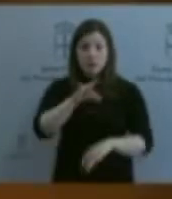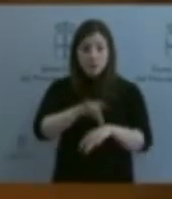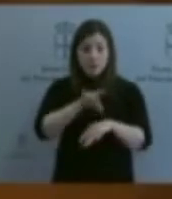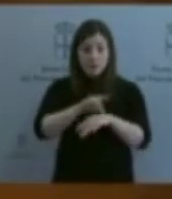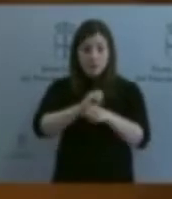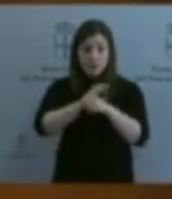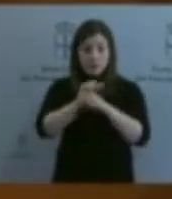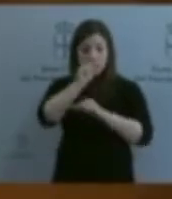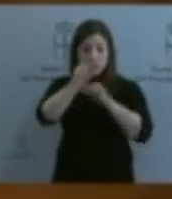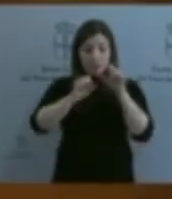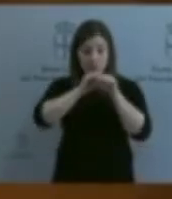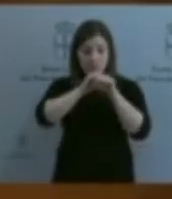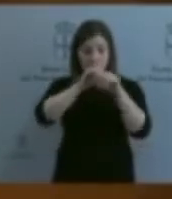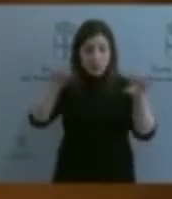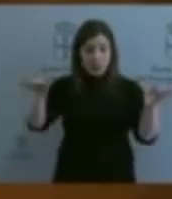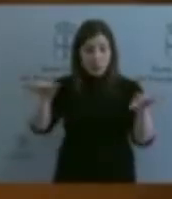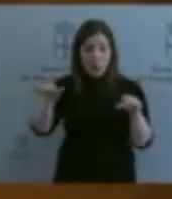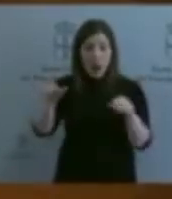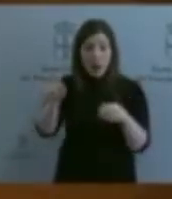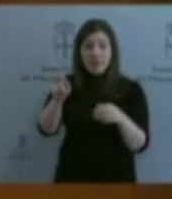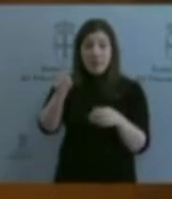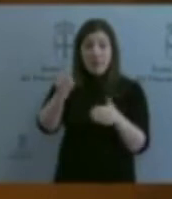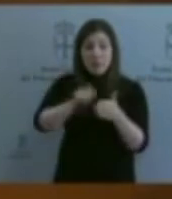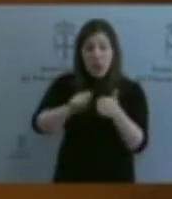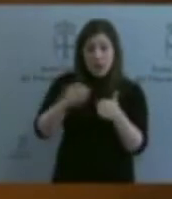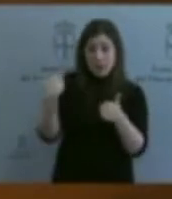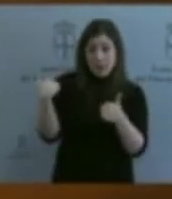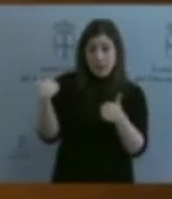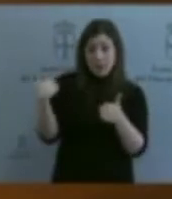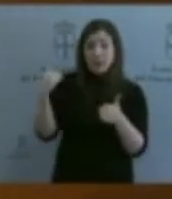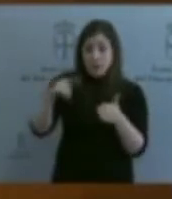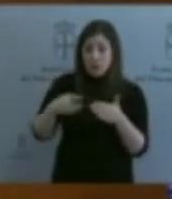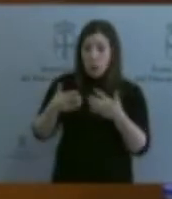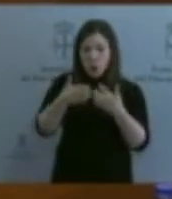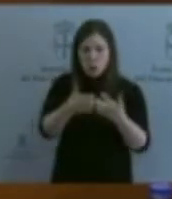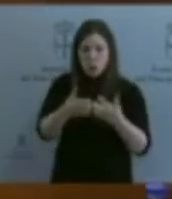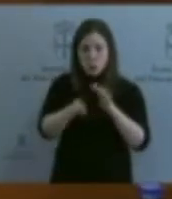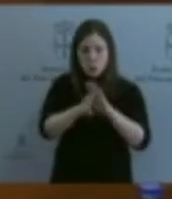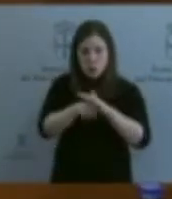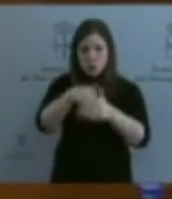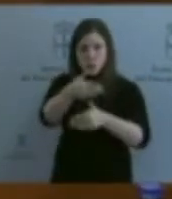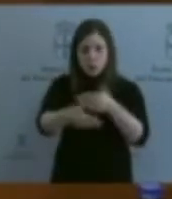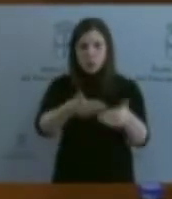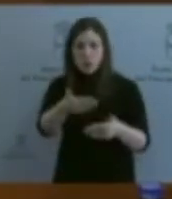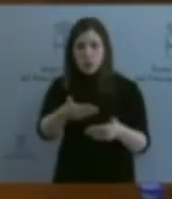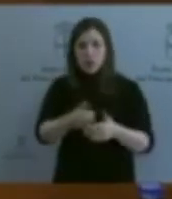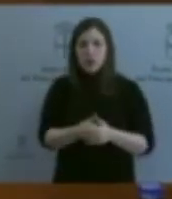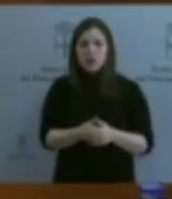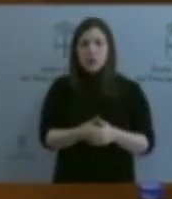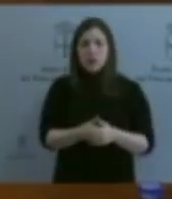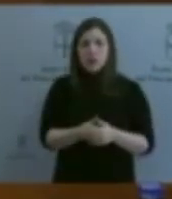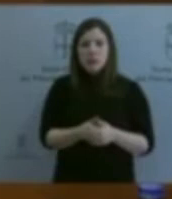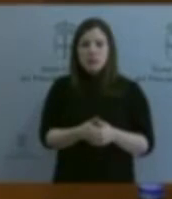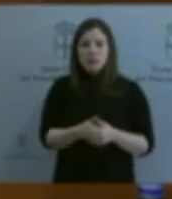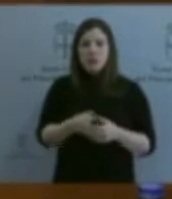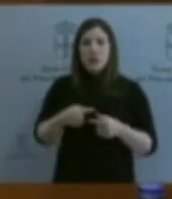el máximo compromiso por parte de las autoridades, los partidos y la sociedad ha tenido el efecto colateral de ponernos frente al espejo como